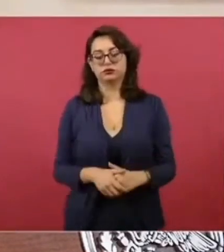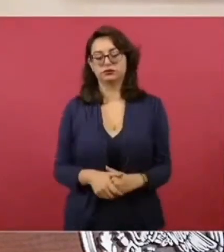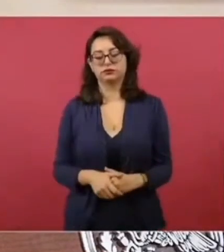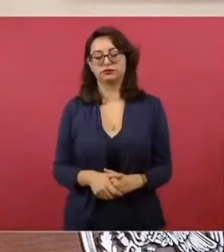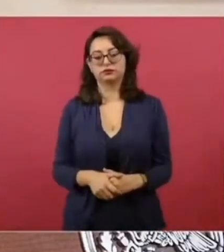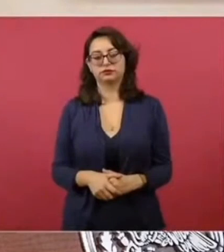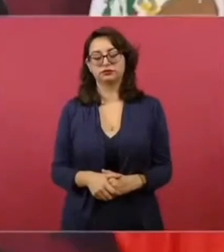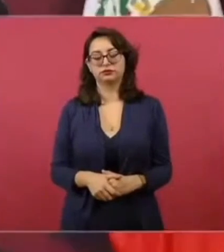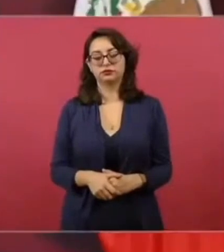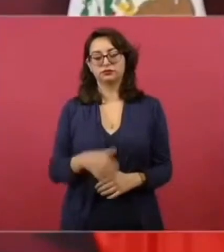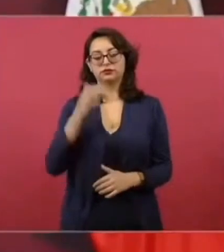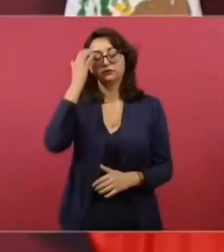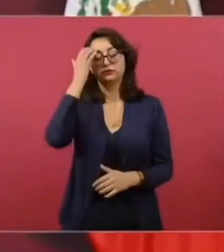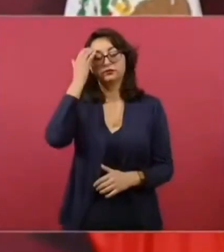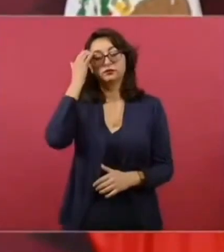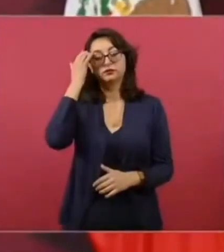previo